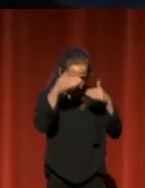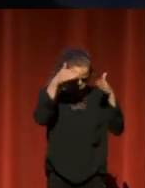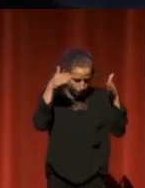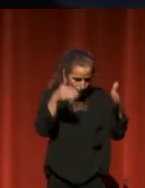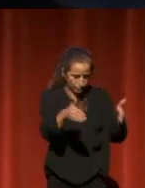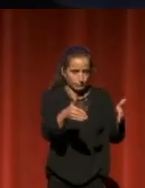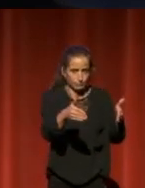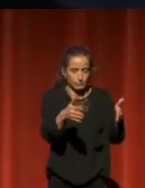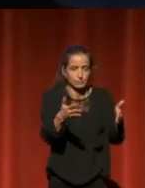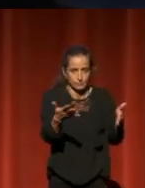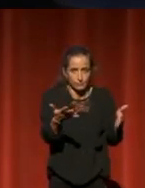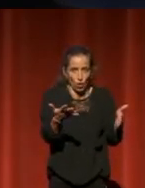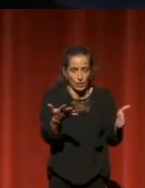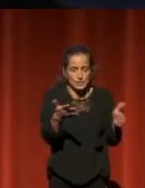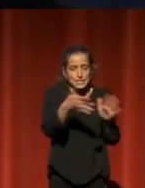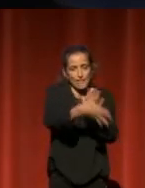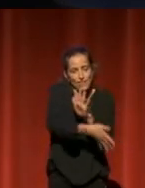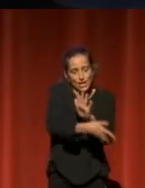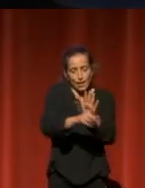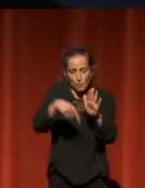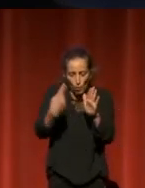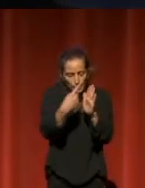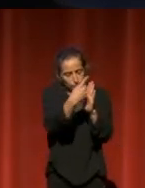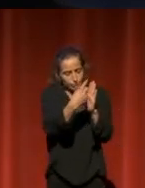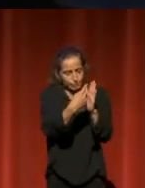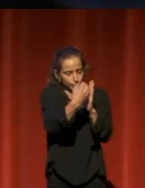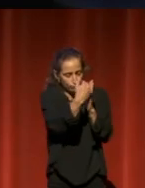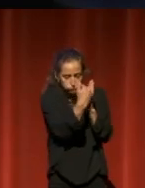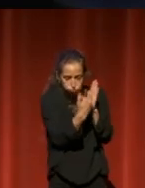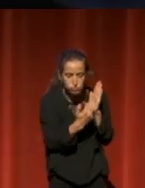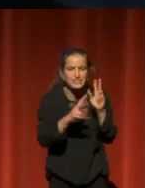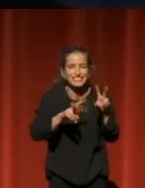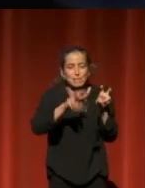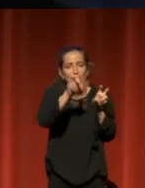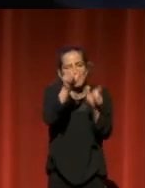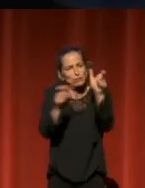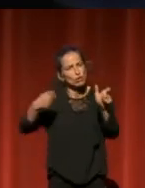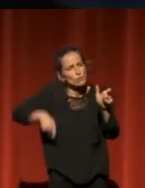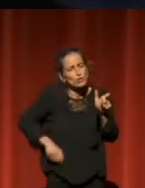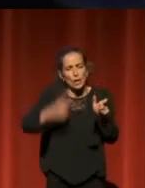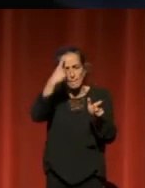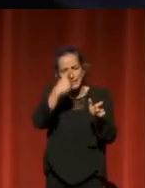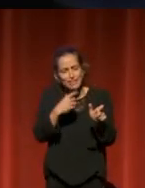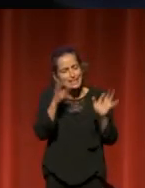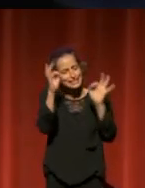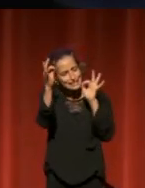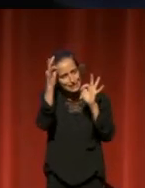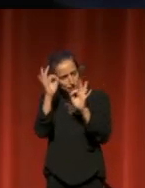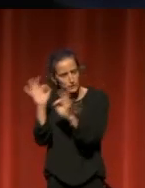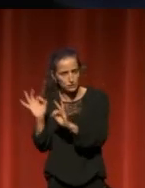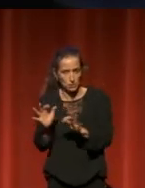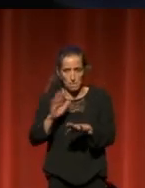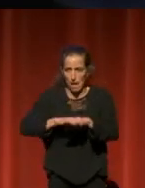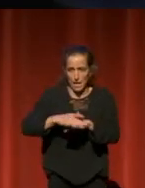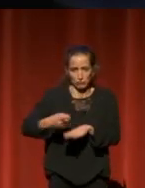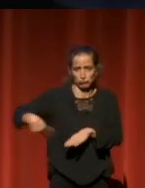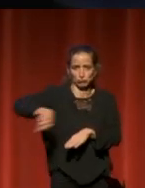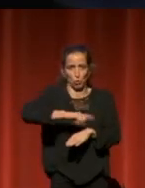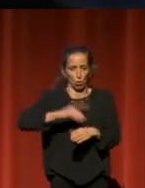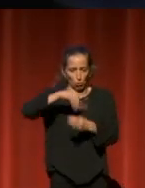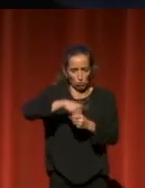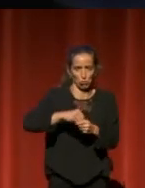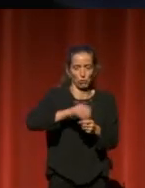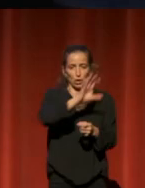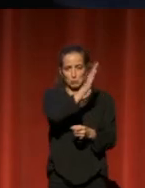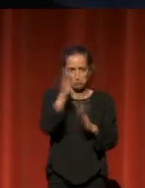unos perfiles que nos sean de utilidad a todos en las bibliotecas, ¿no? Entonces, bueno,